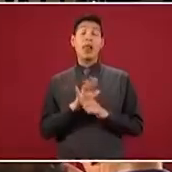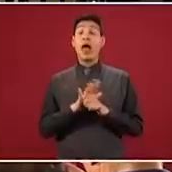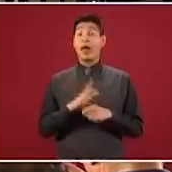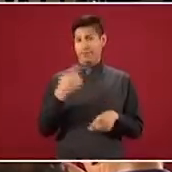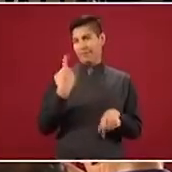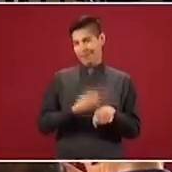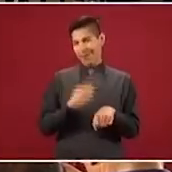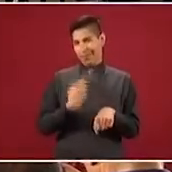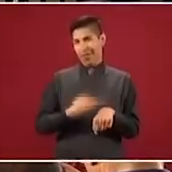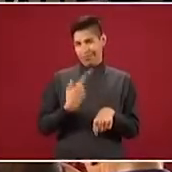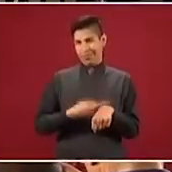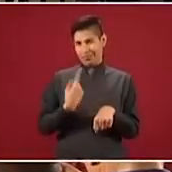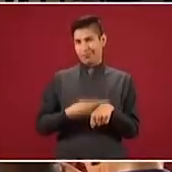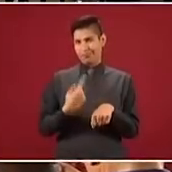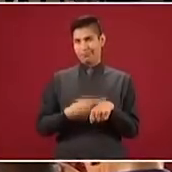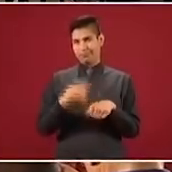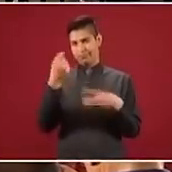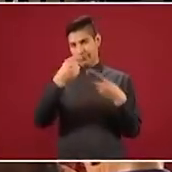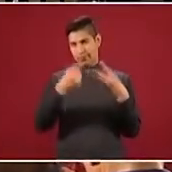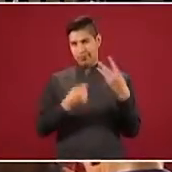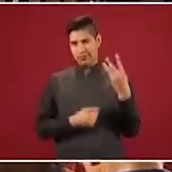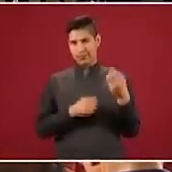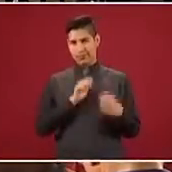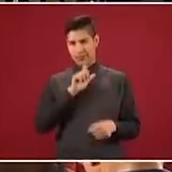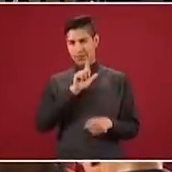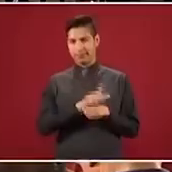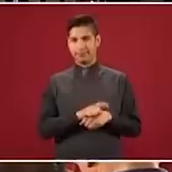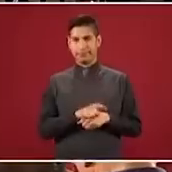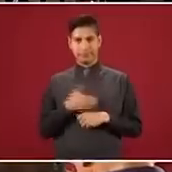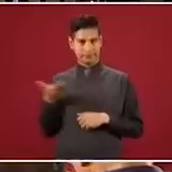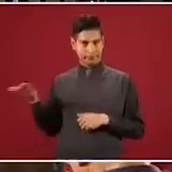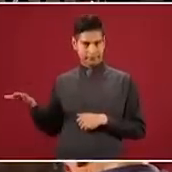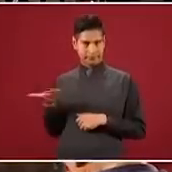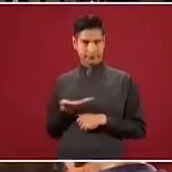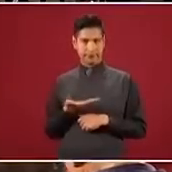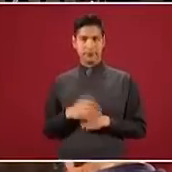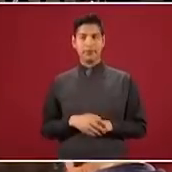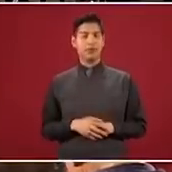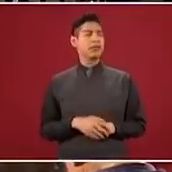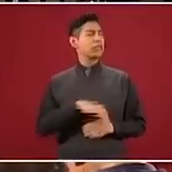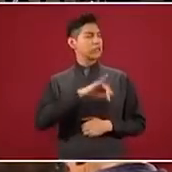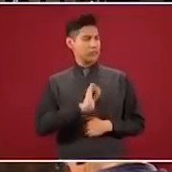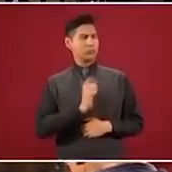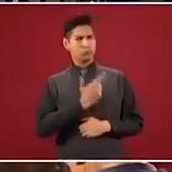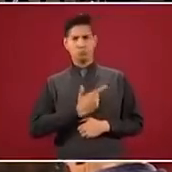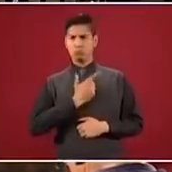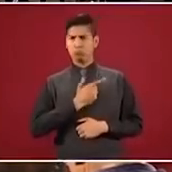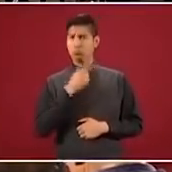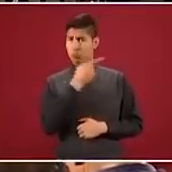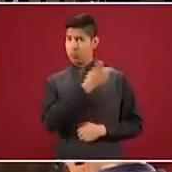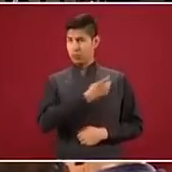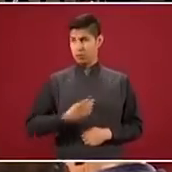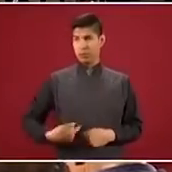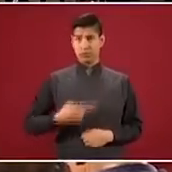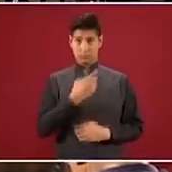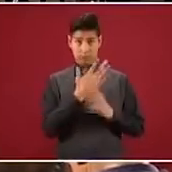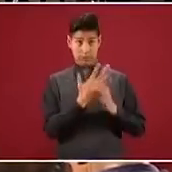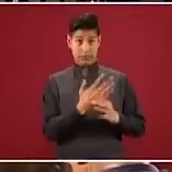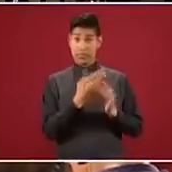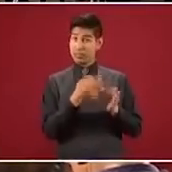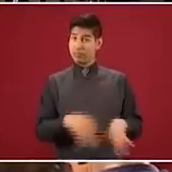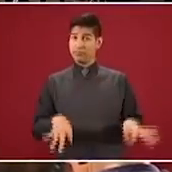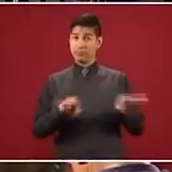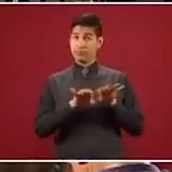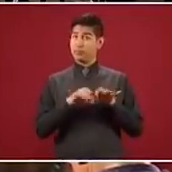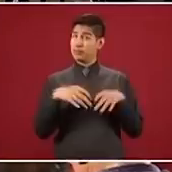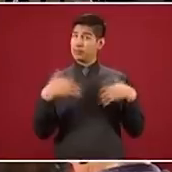enfermedades especiales? Con gusto, presidente. Como ya señala el presidente, es importantísimo, y eso se lo